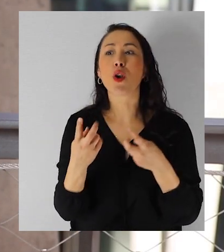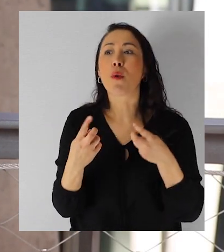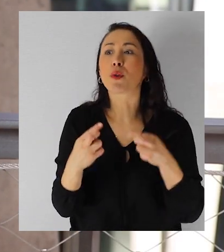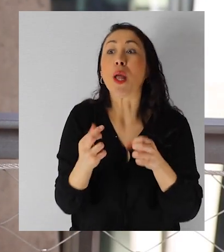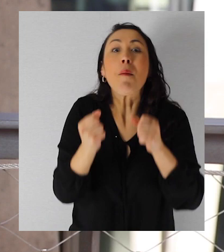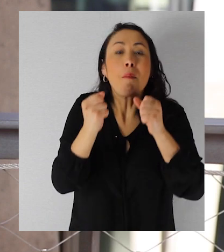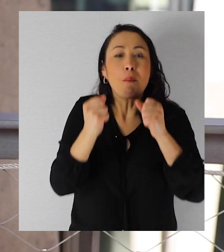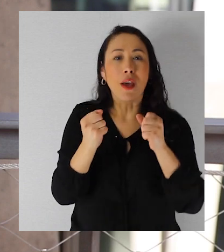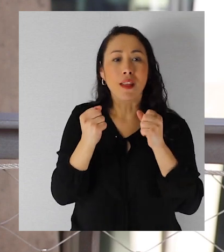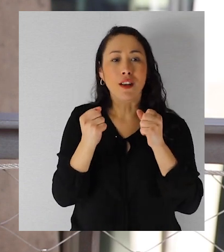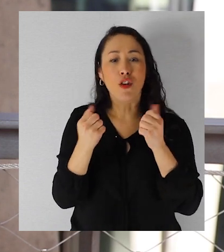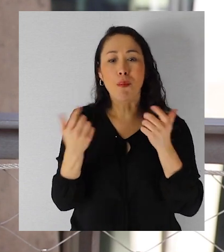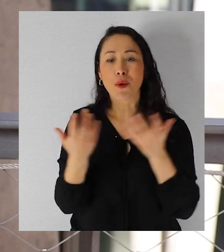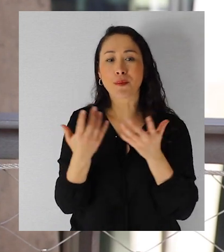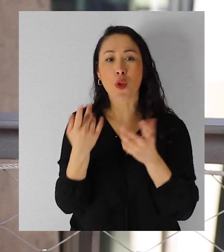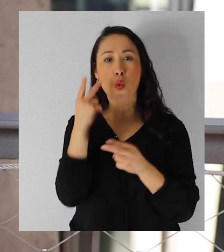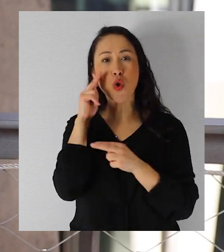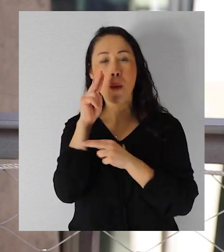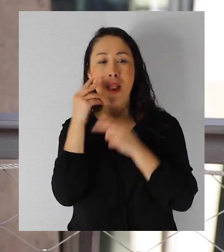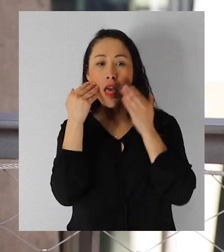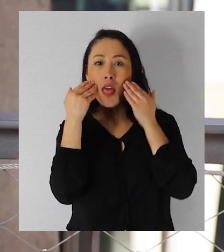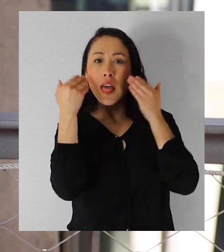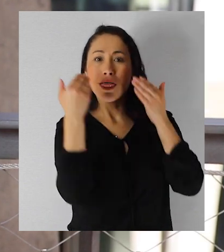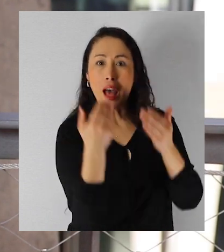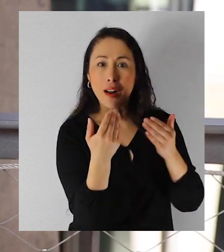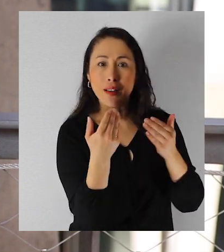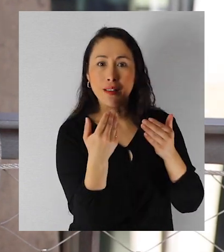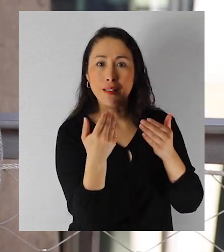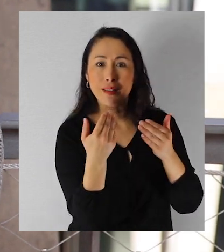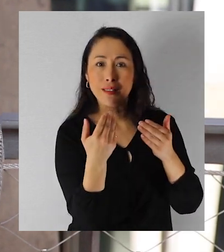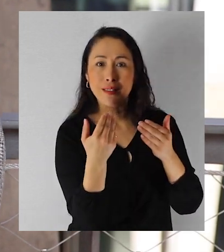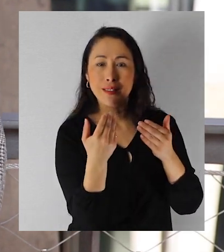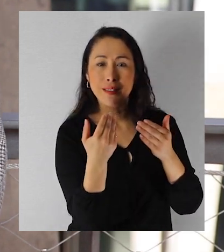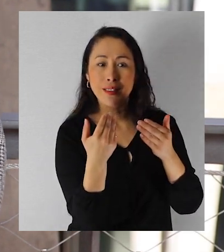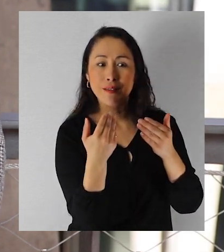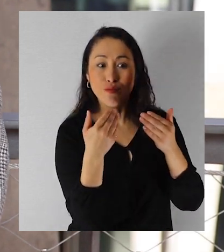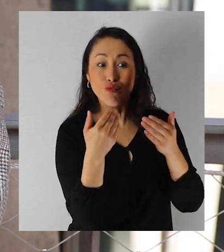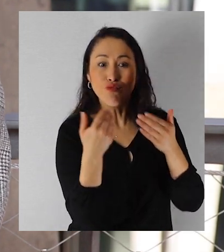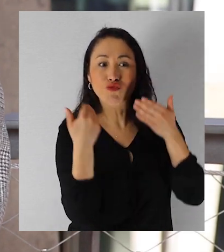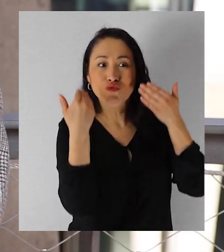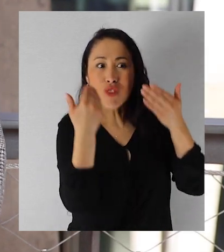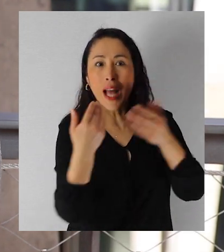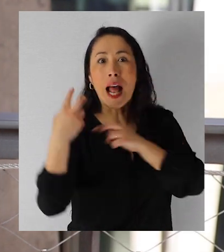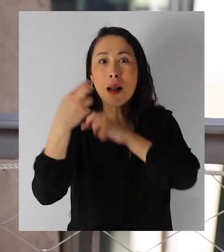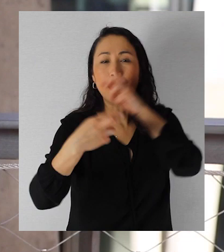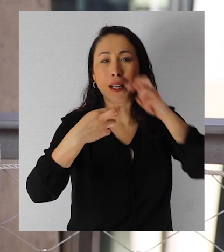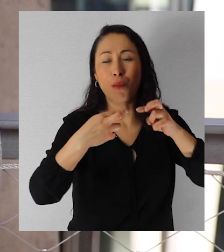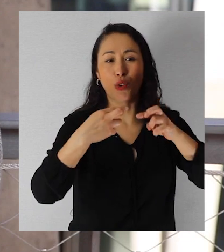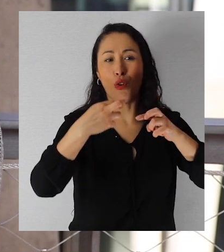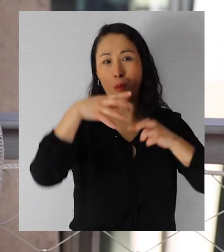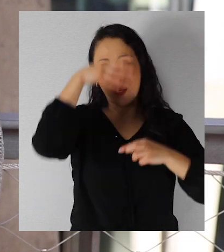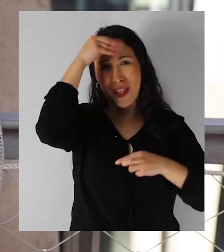aportar una mirada de la comunidad al mismo y al propio patrimonio.